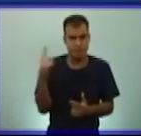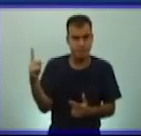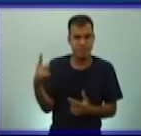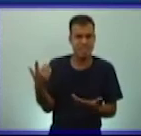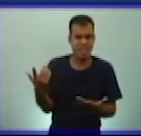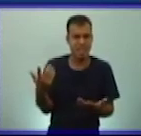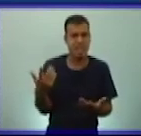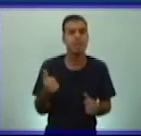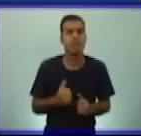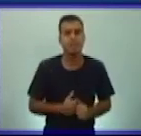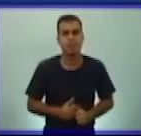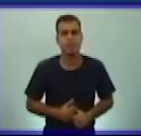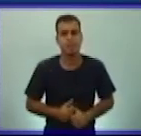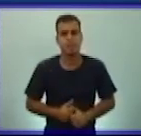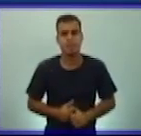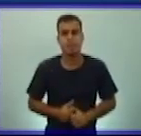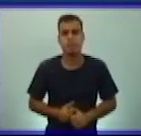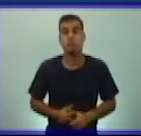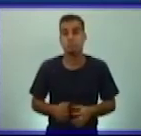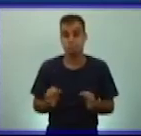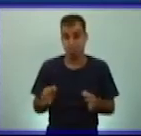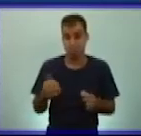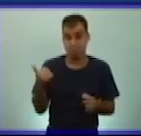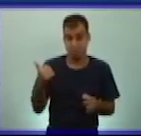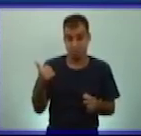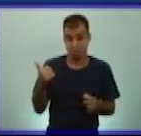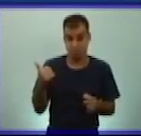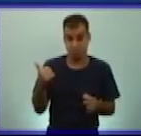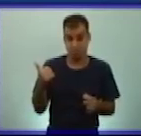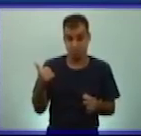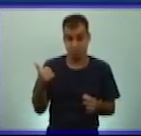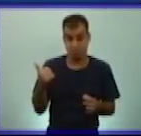en esta situación que yo quiero que ustedes